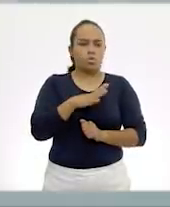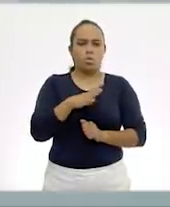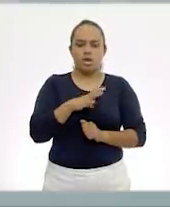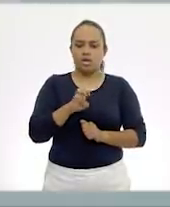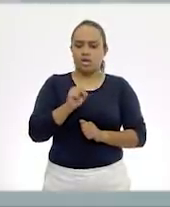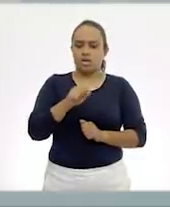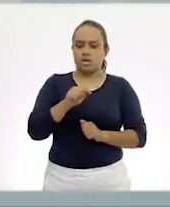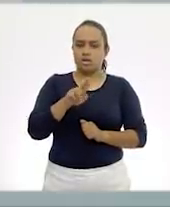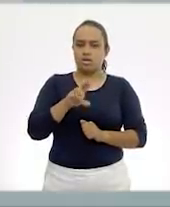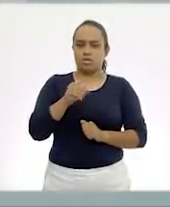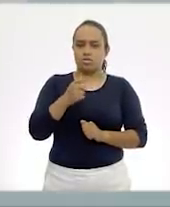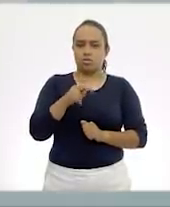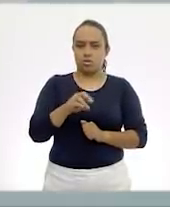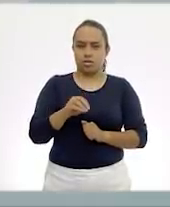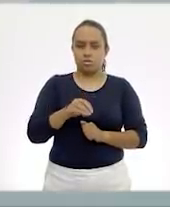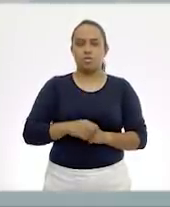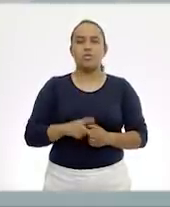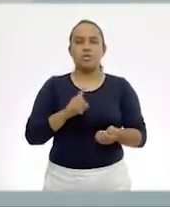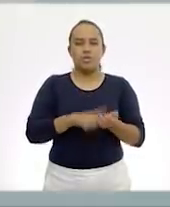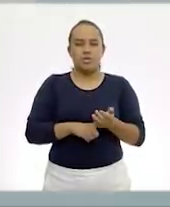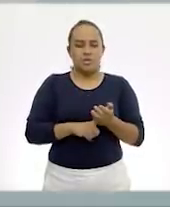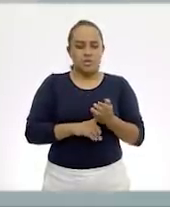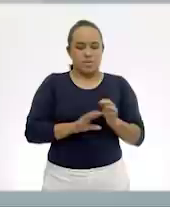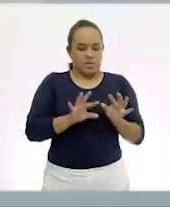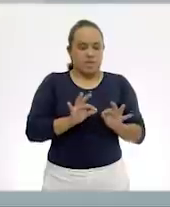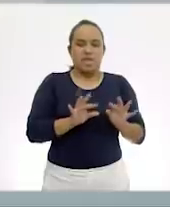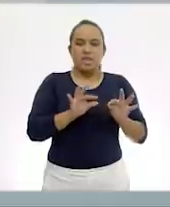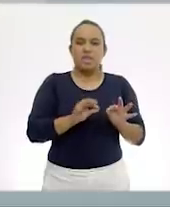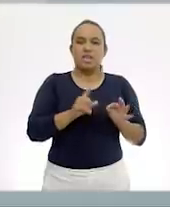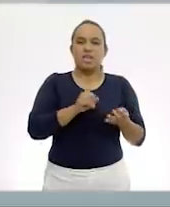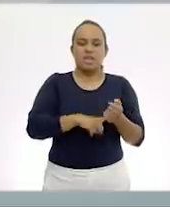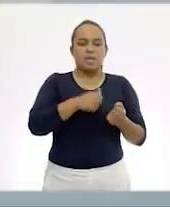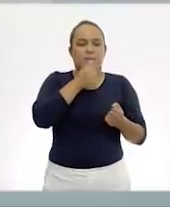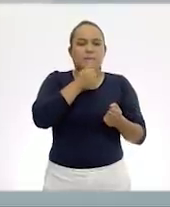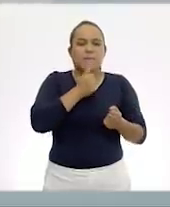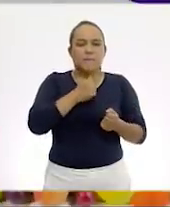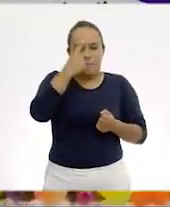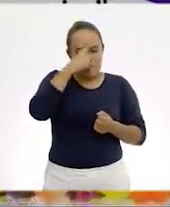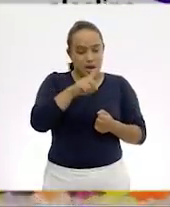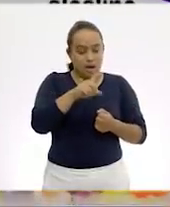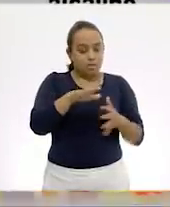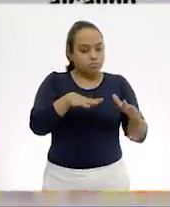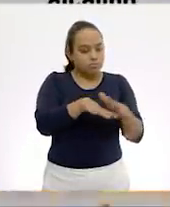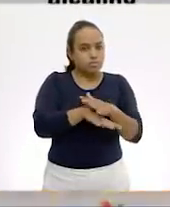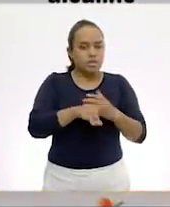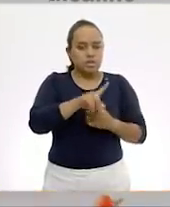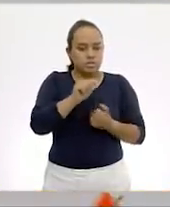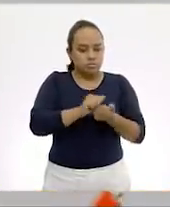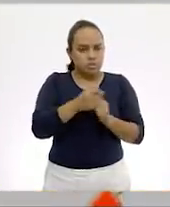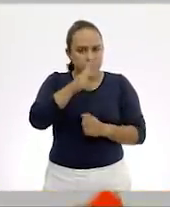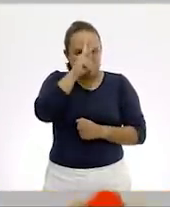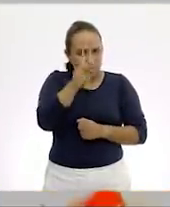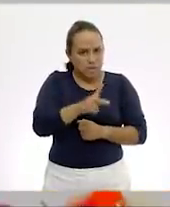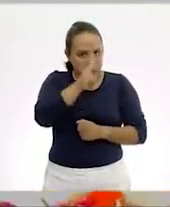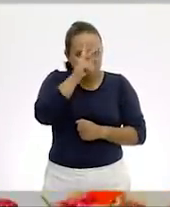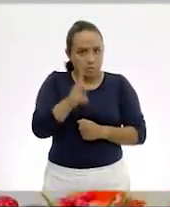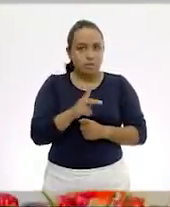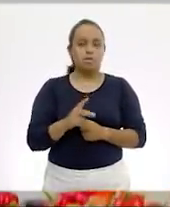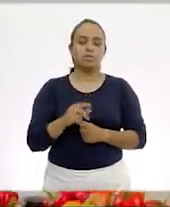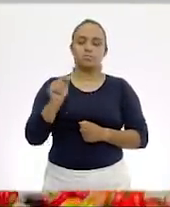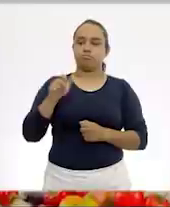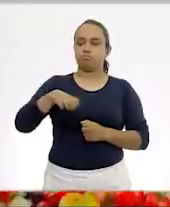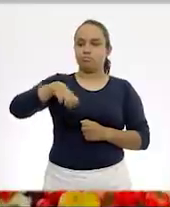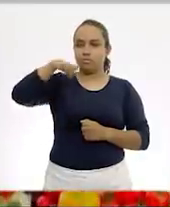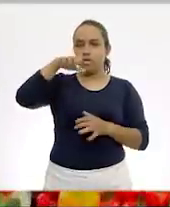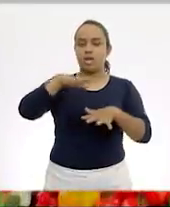estrógenos. La lubricación, que es lo que se produce dentro de nuestra vagina, va a cambiar y se puede atrofiar. Entonces va cambiando con la edad